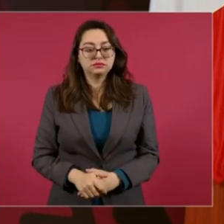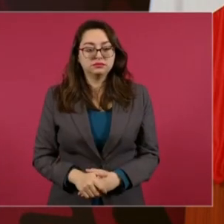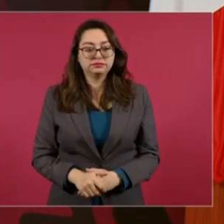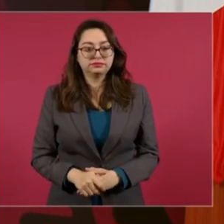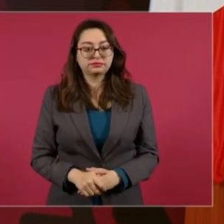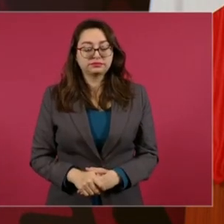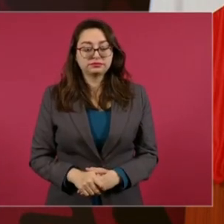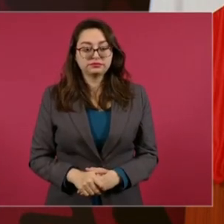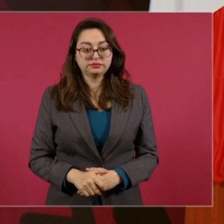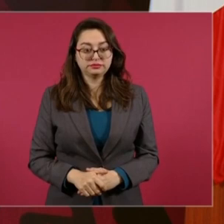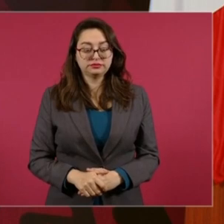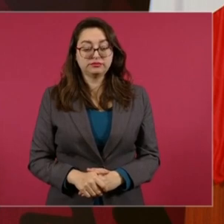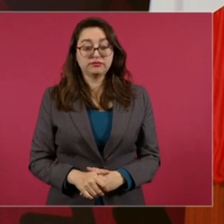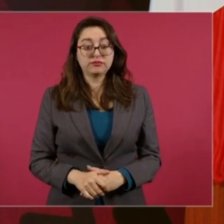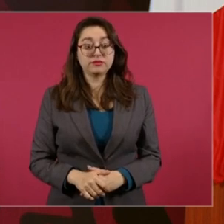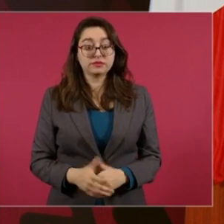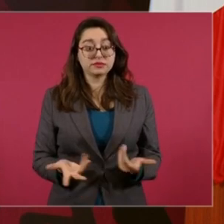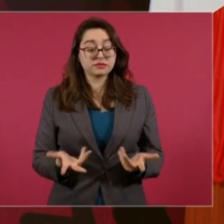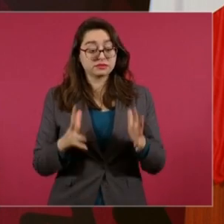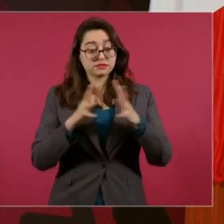y se fundó después de la guerra.